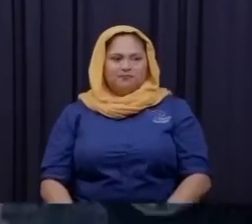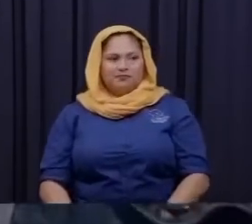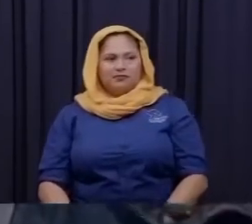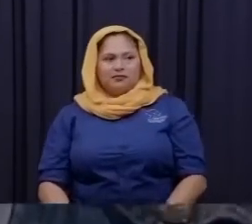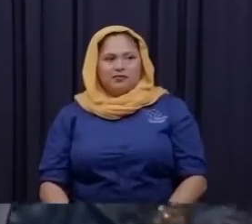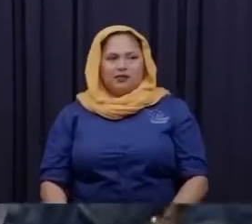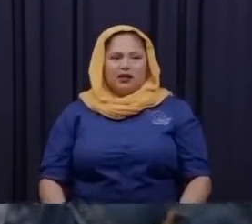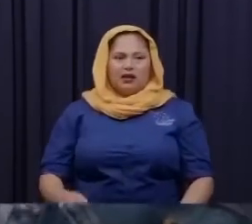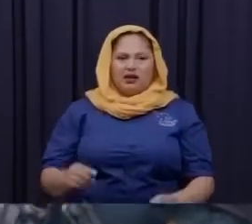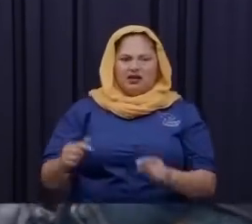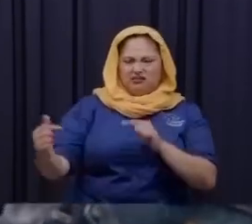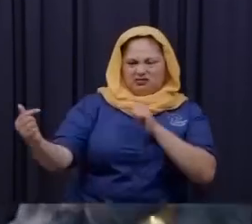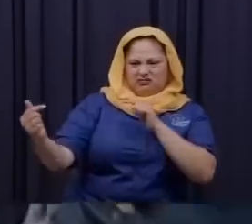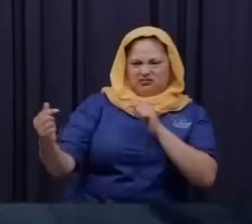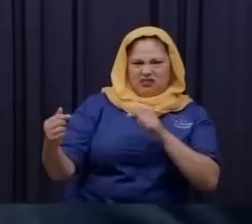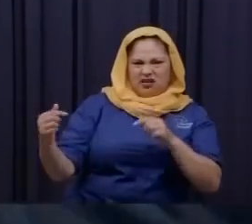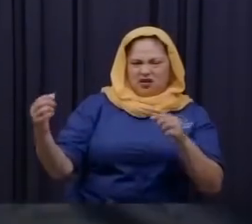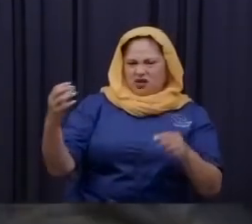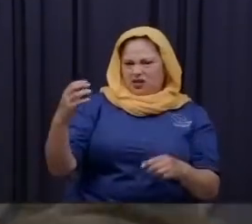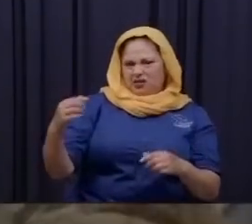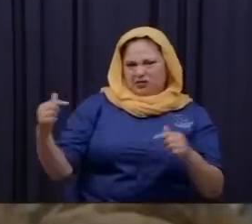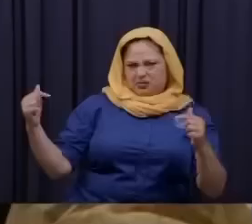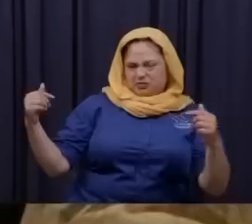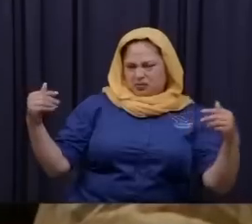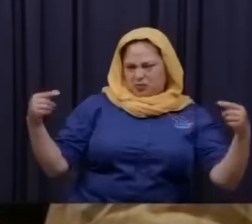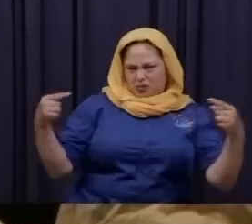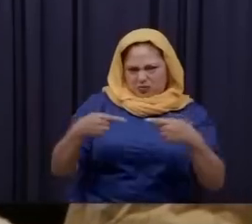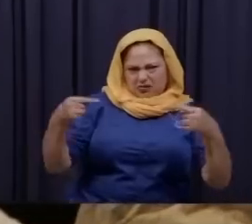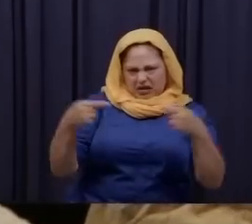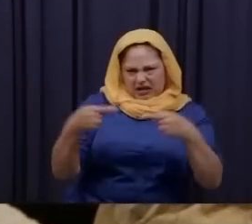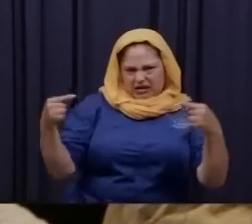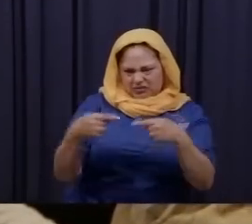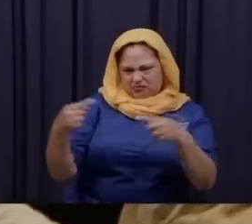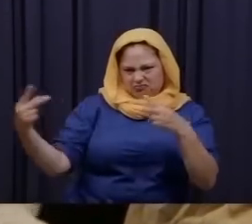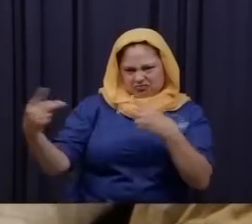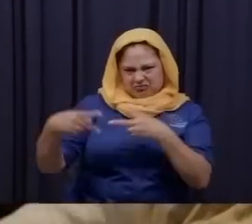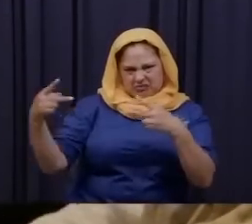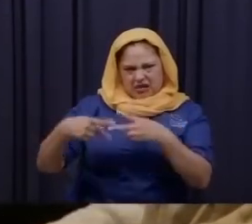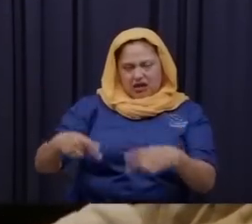hacia las rivalidades, quizás en el nombre de Jesús de Nazaret.